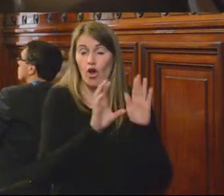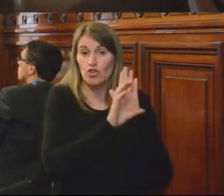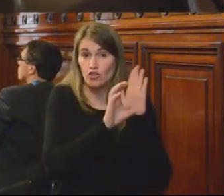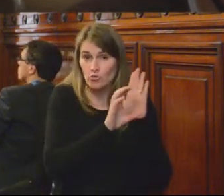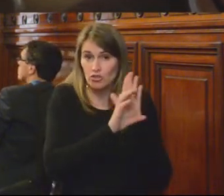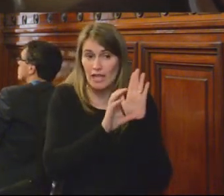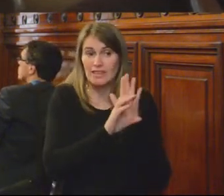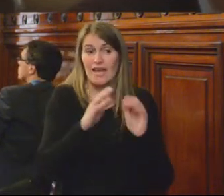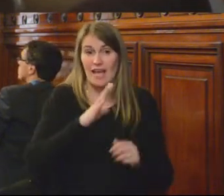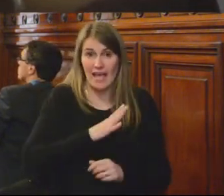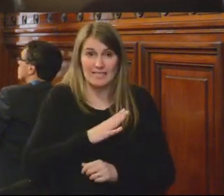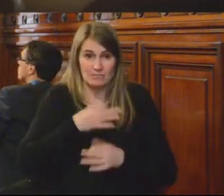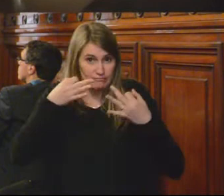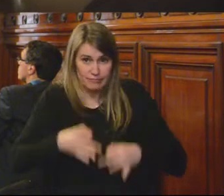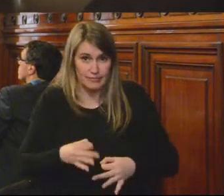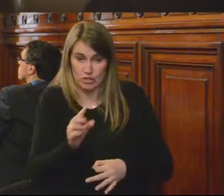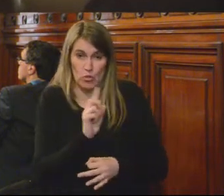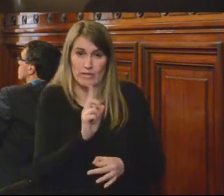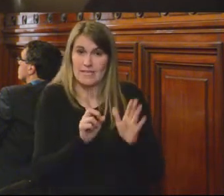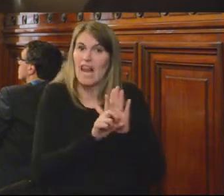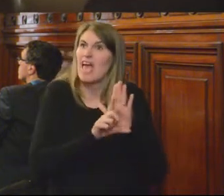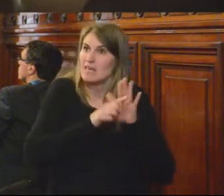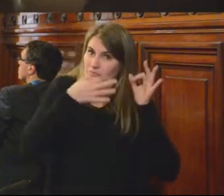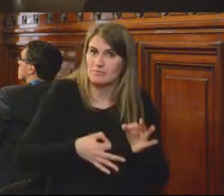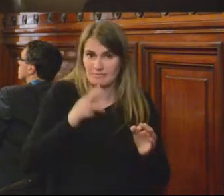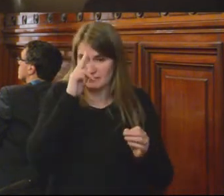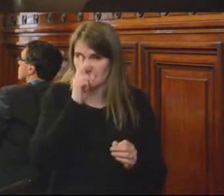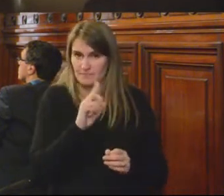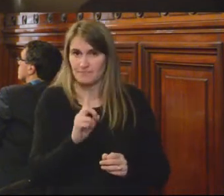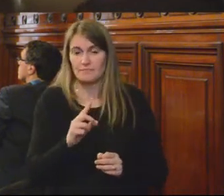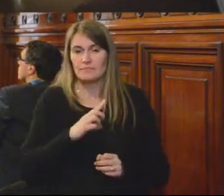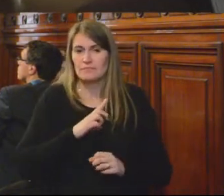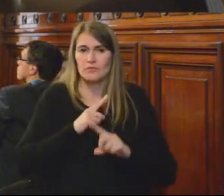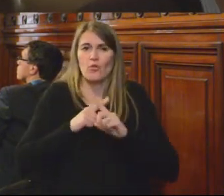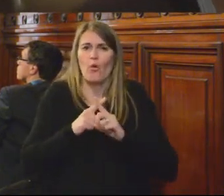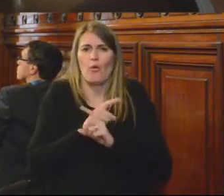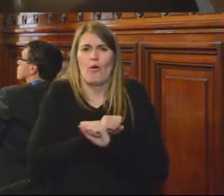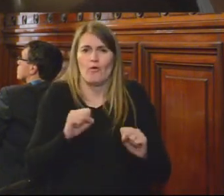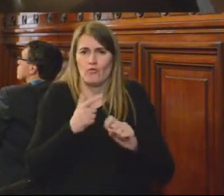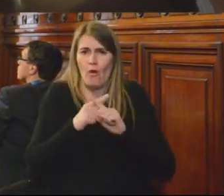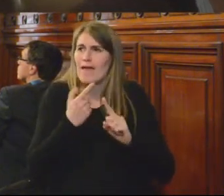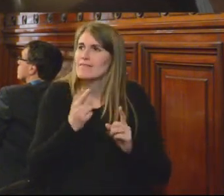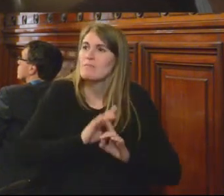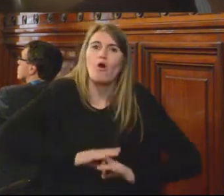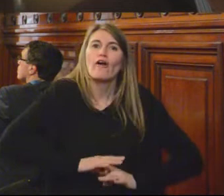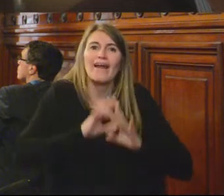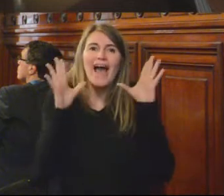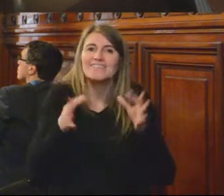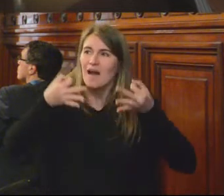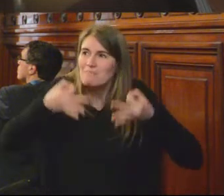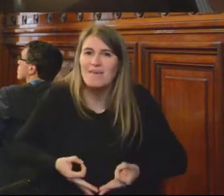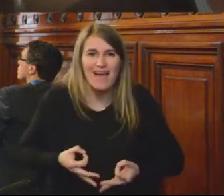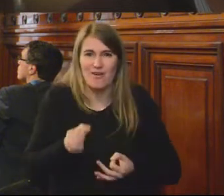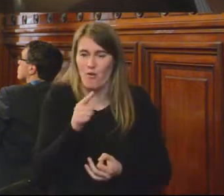toda legitimidad y funcionalidad democrática. No existe la posibilidad de una democracia plena en